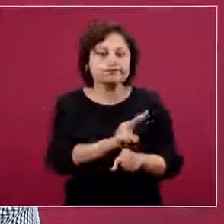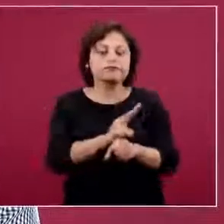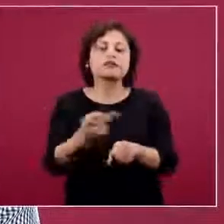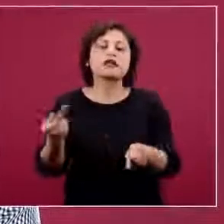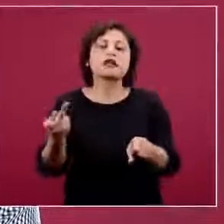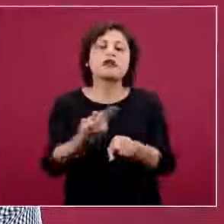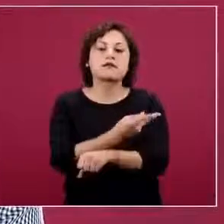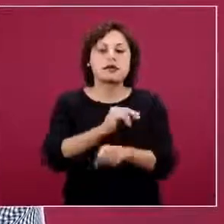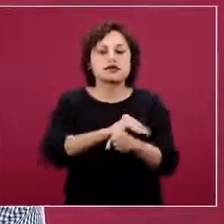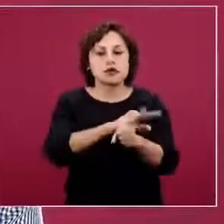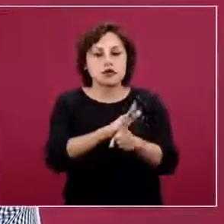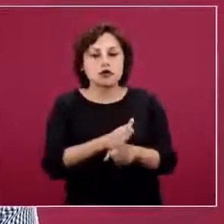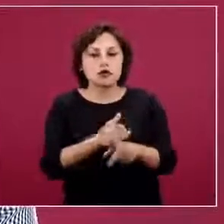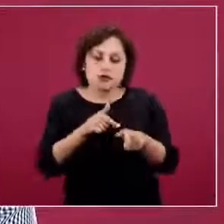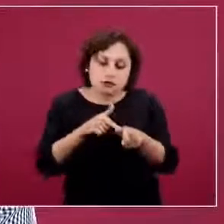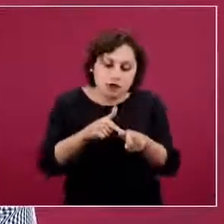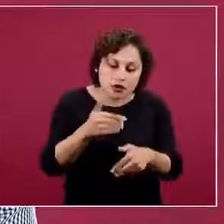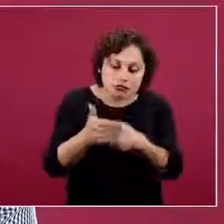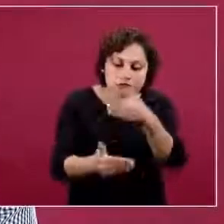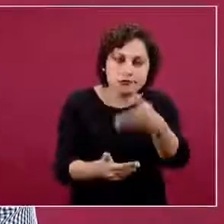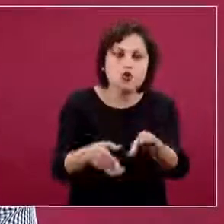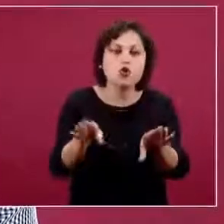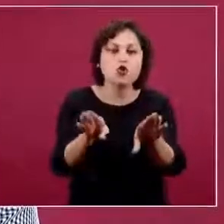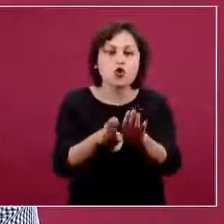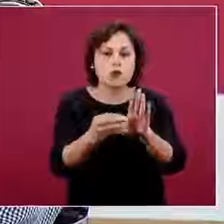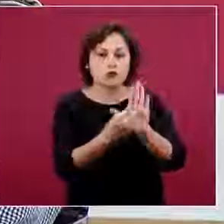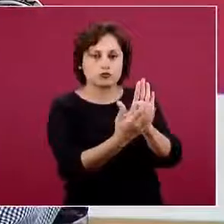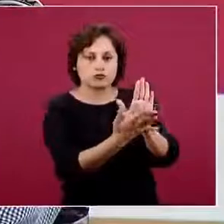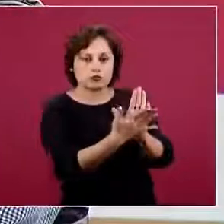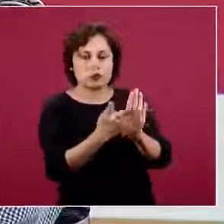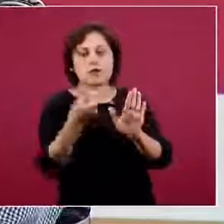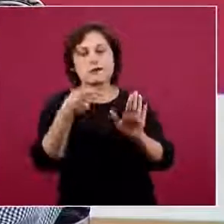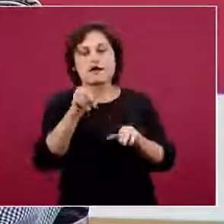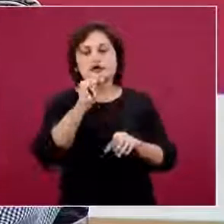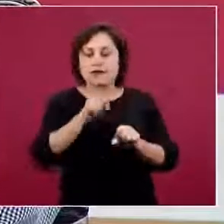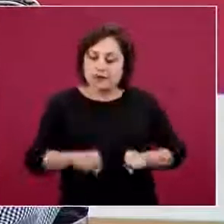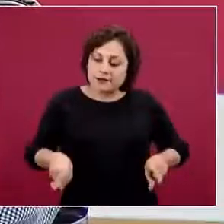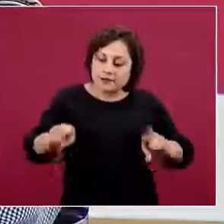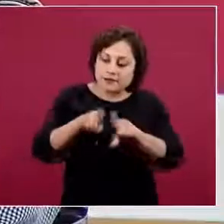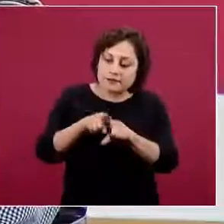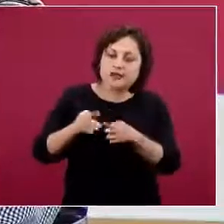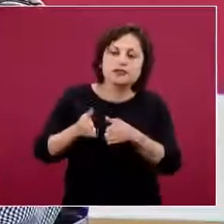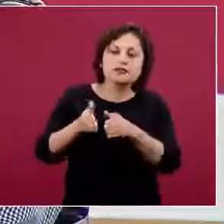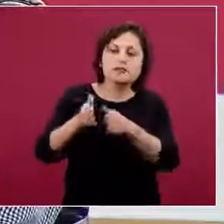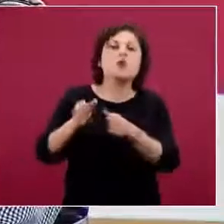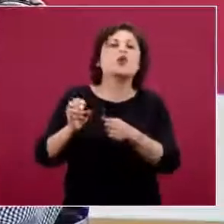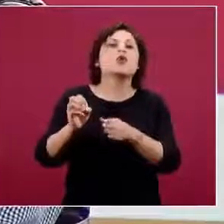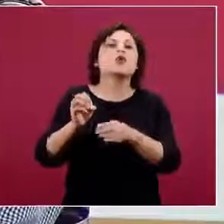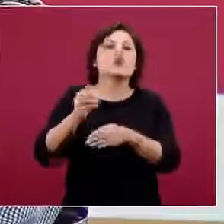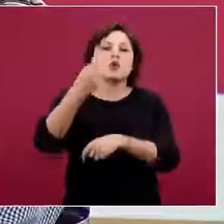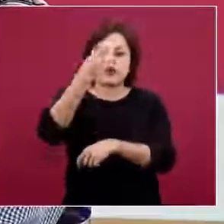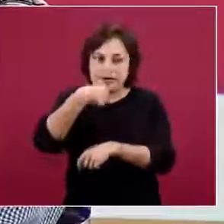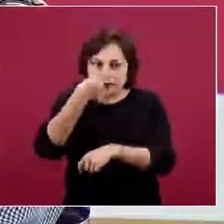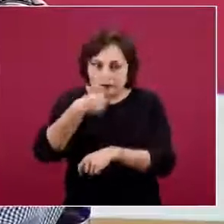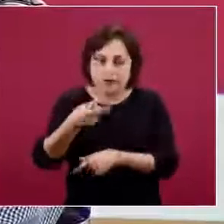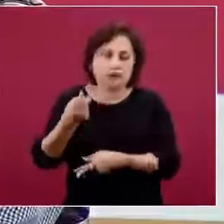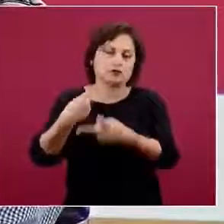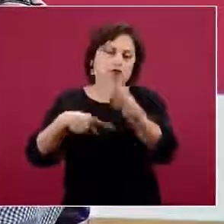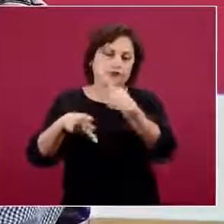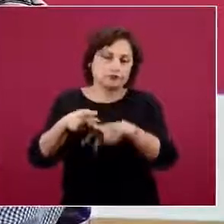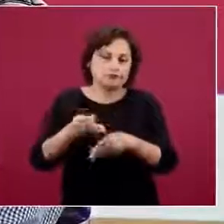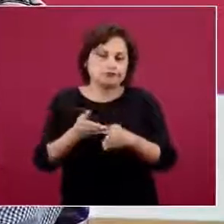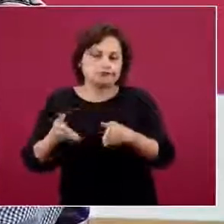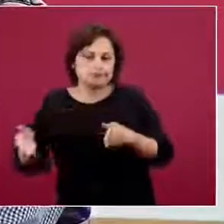evolucionando COVID-19, pero cómo inicia también la circulación de influenza ahora en la temporada invernal, y cuando empecemos a ver esas